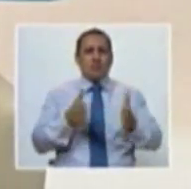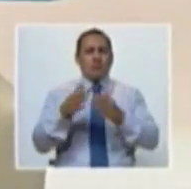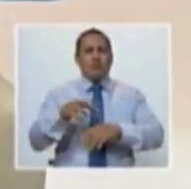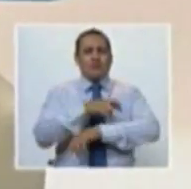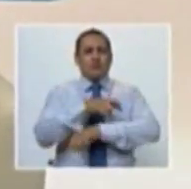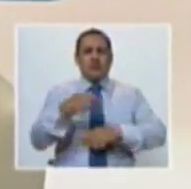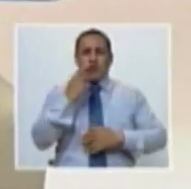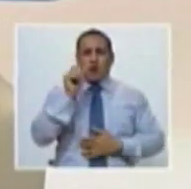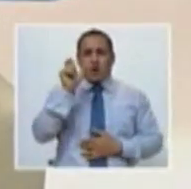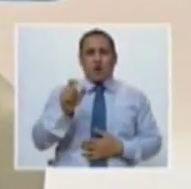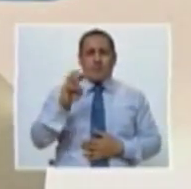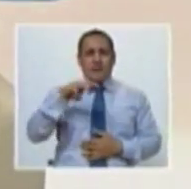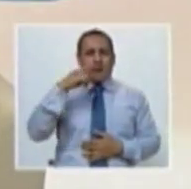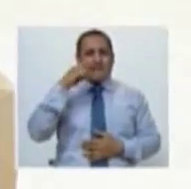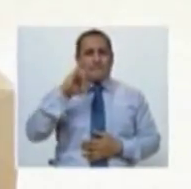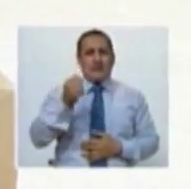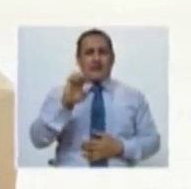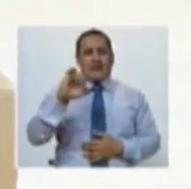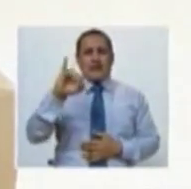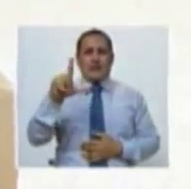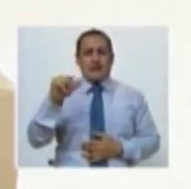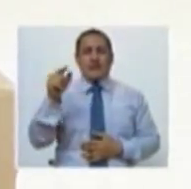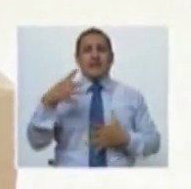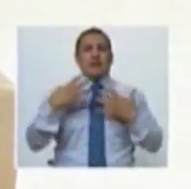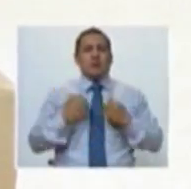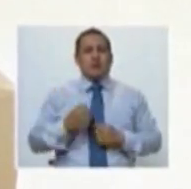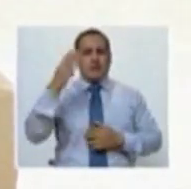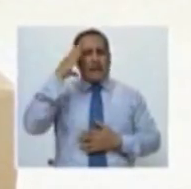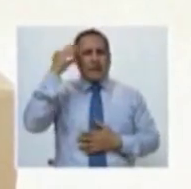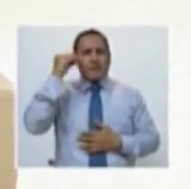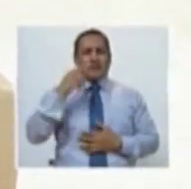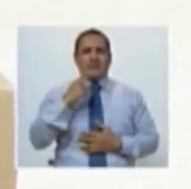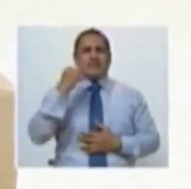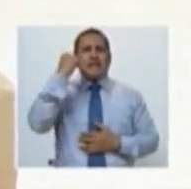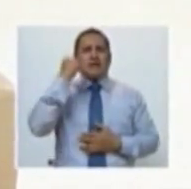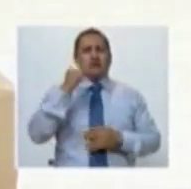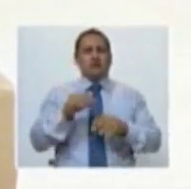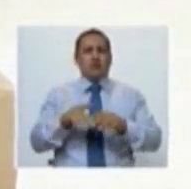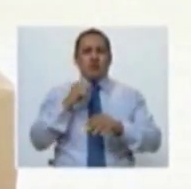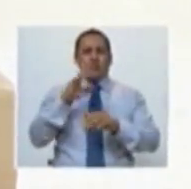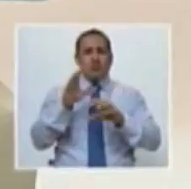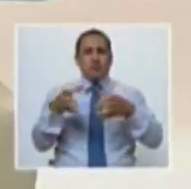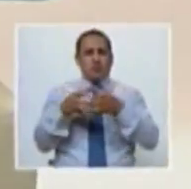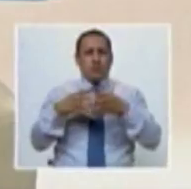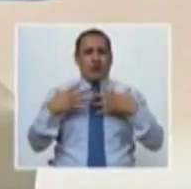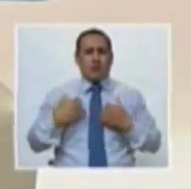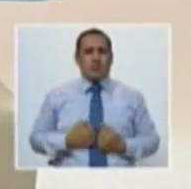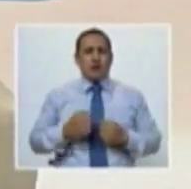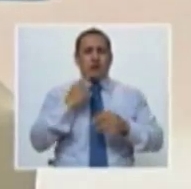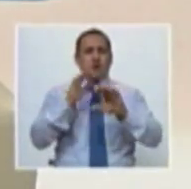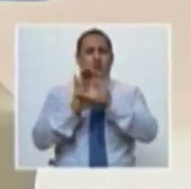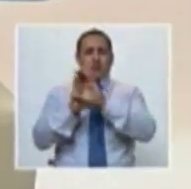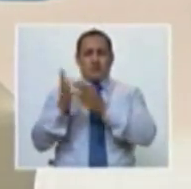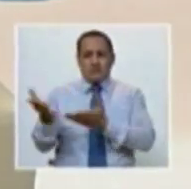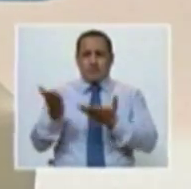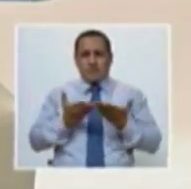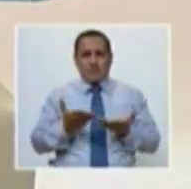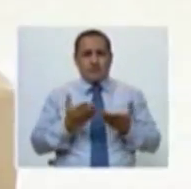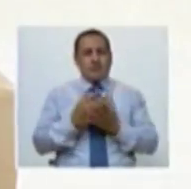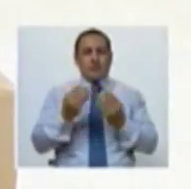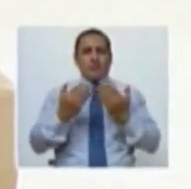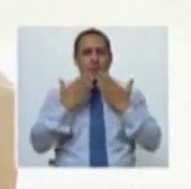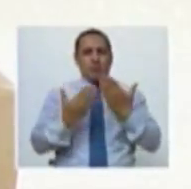el doctor Mijaíl Mendoza. Él es abogado experto en Derecho Constitucional, a quien tenemos el gusto de recibir en Tus Derechos.